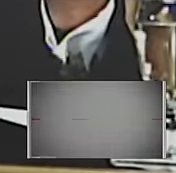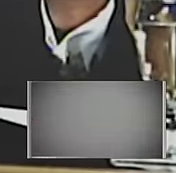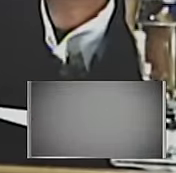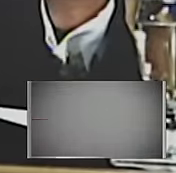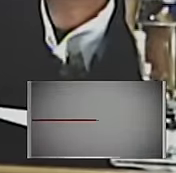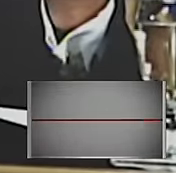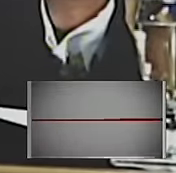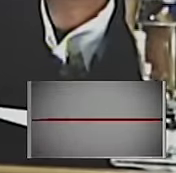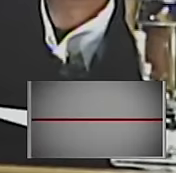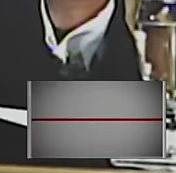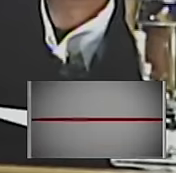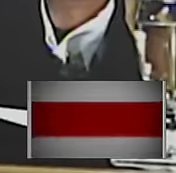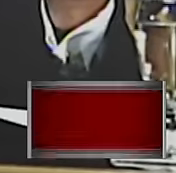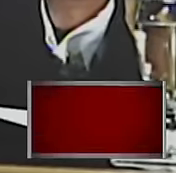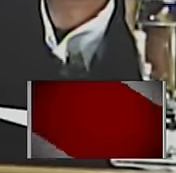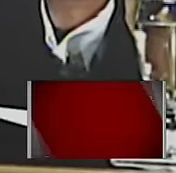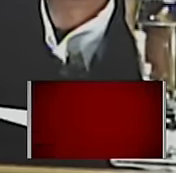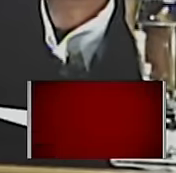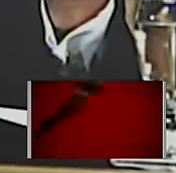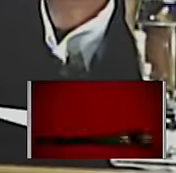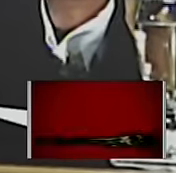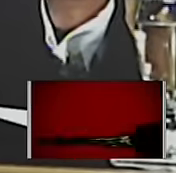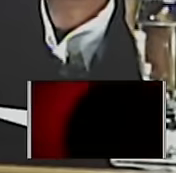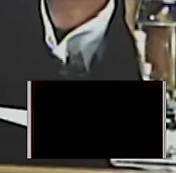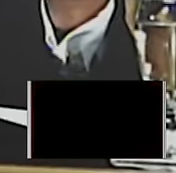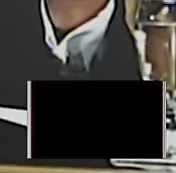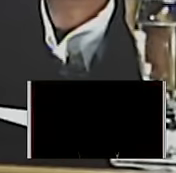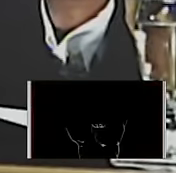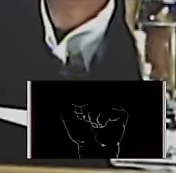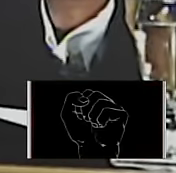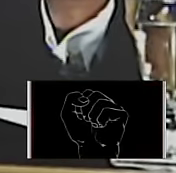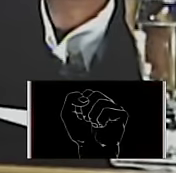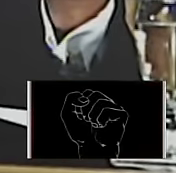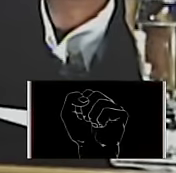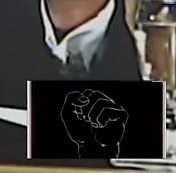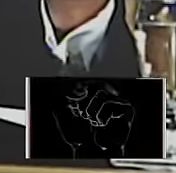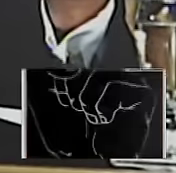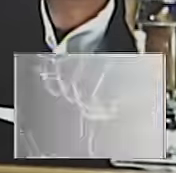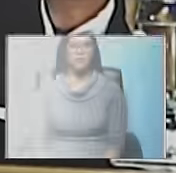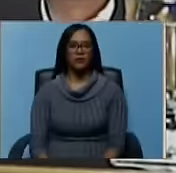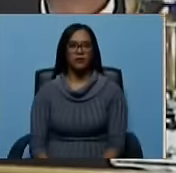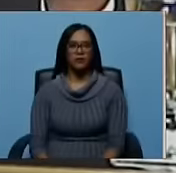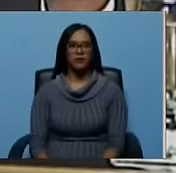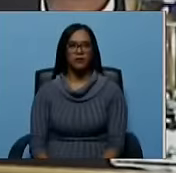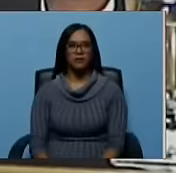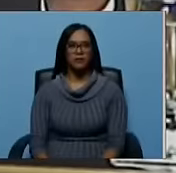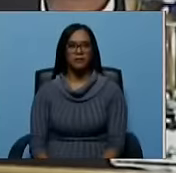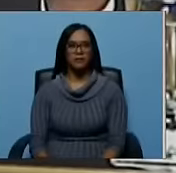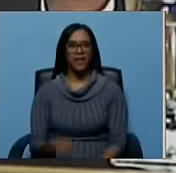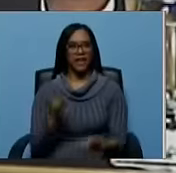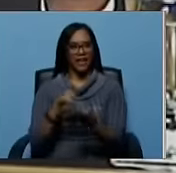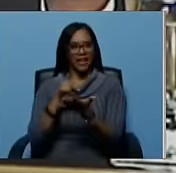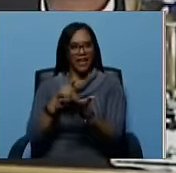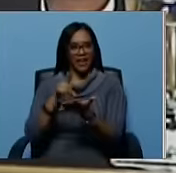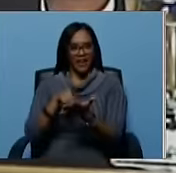Mira, este es un programa serio. Yo sé de hay gente que llegó aquí a las 4 de la tarde y comenzó a practicar.